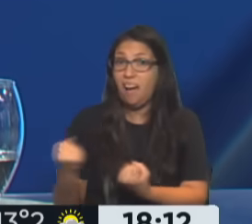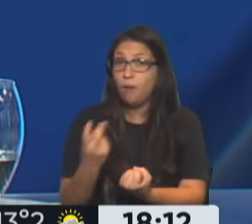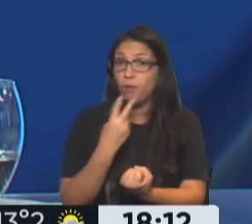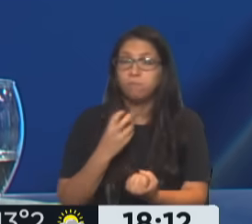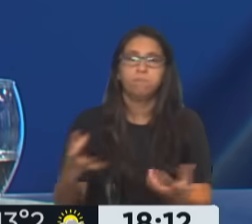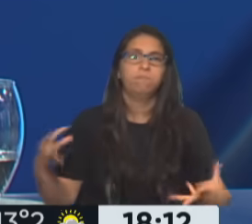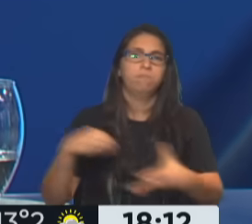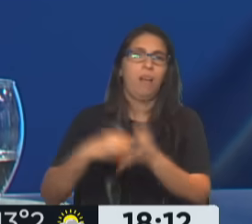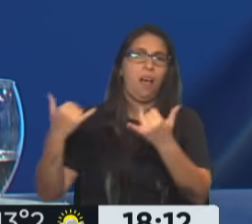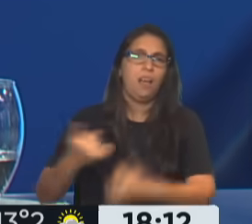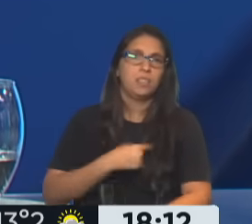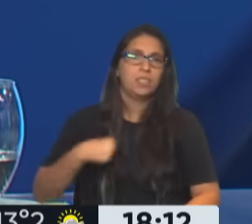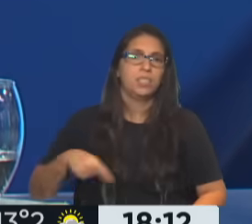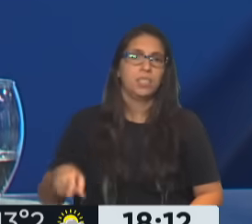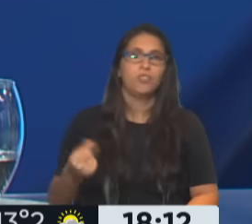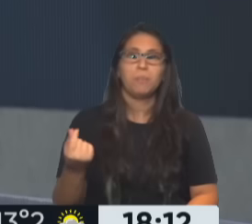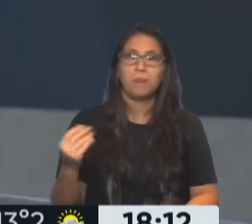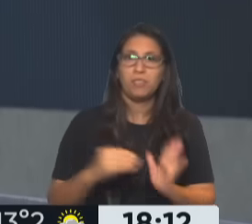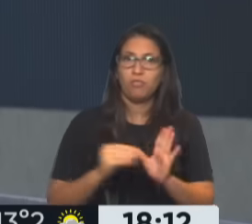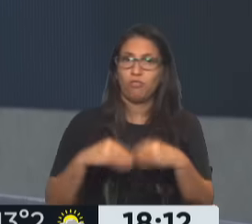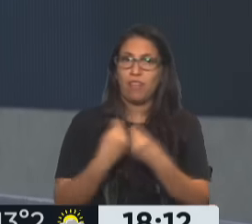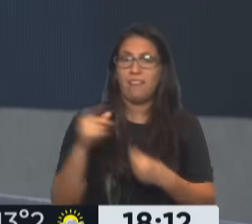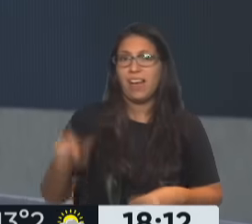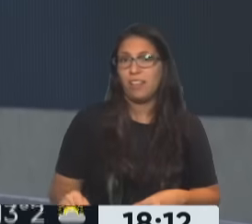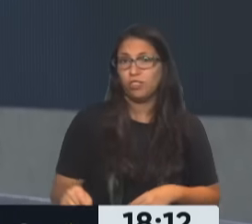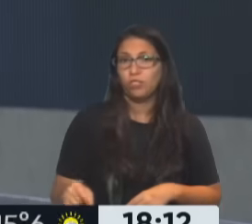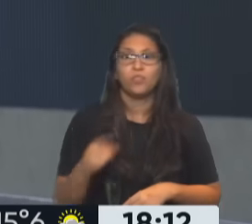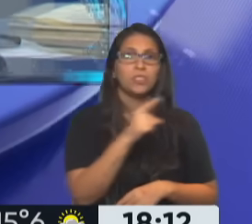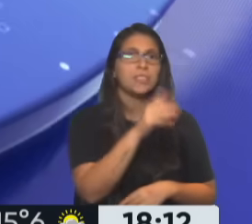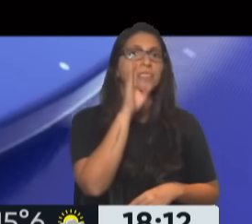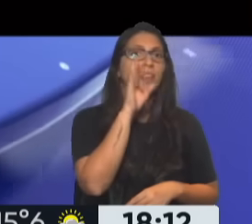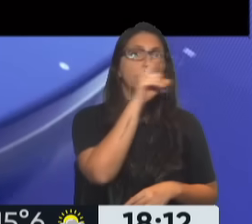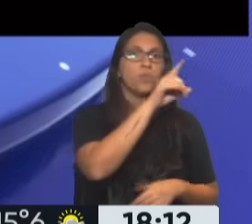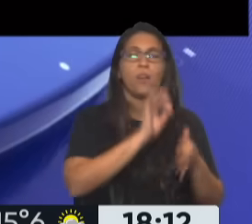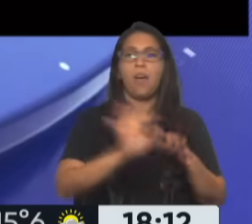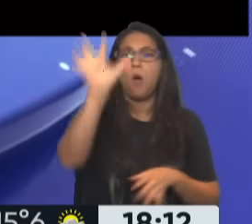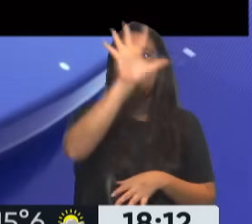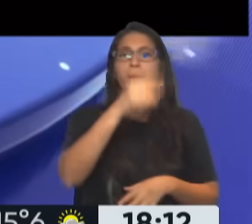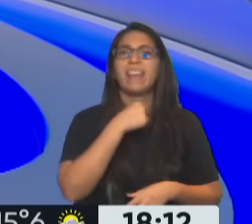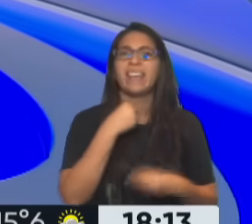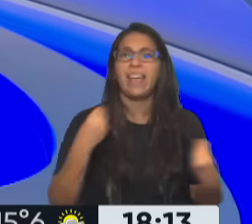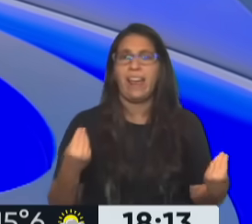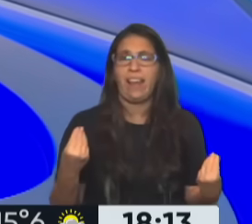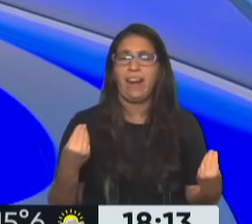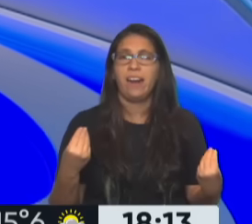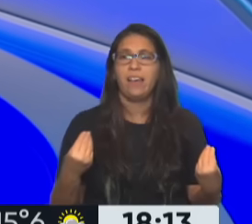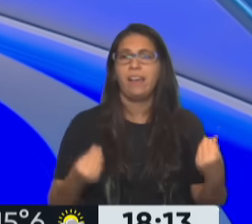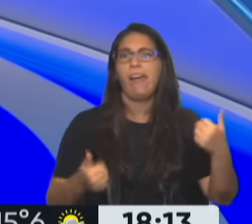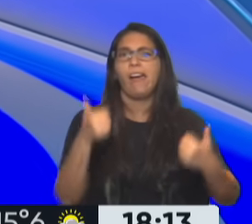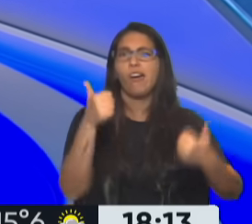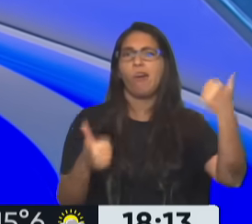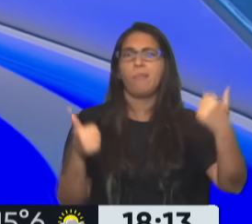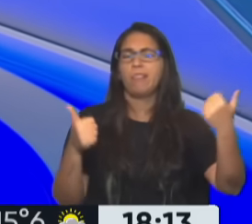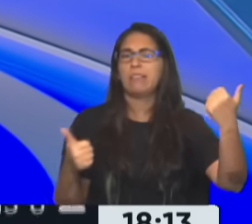vehículos eléctricos a un precio muy barato. Entonces, lo que plantean Estados Unidos y Europa es que se puede dar una competencia desleal, o